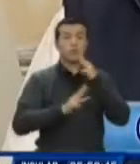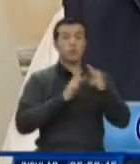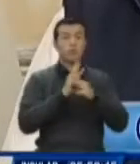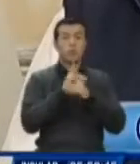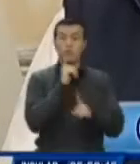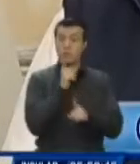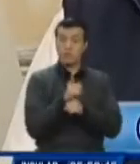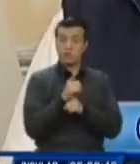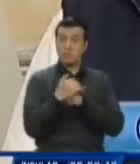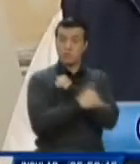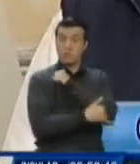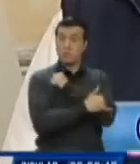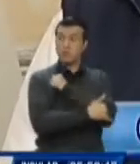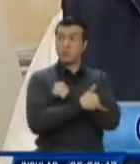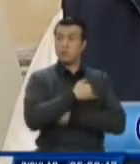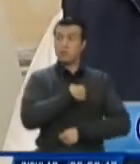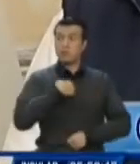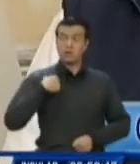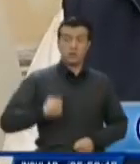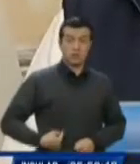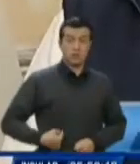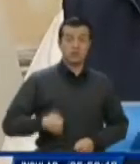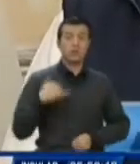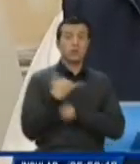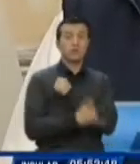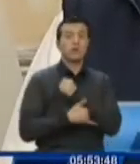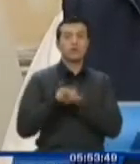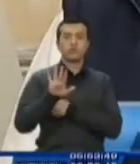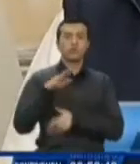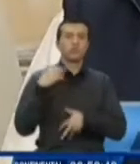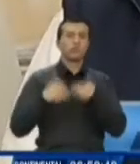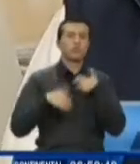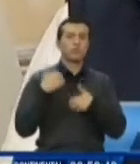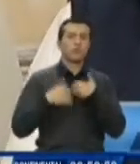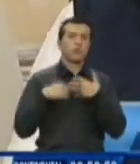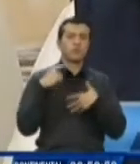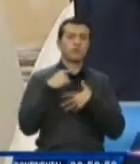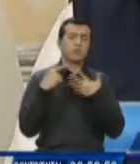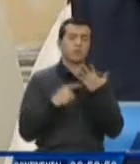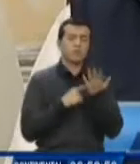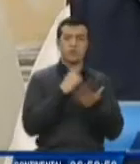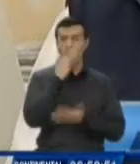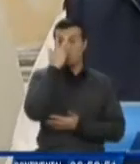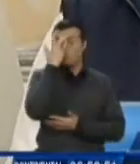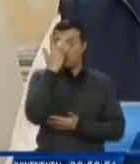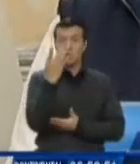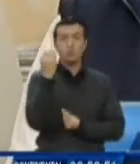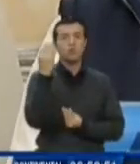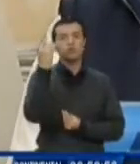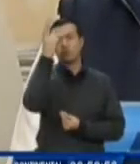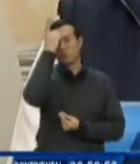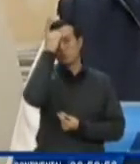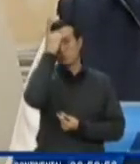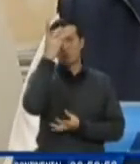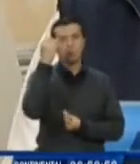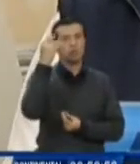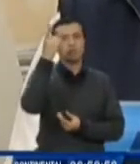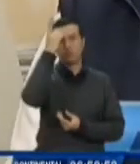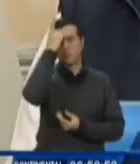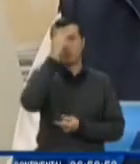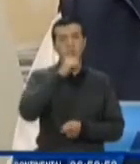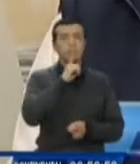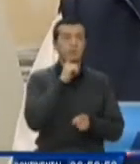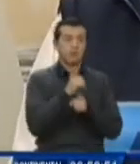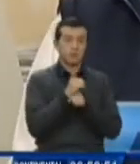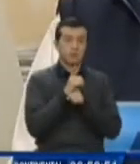es un país que actualmente está teniendo muchos problemas, sobre todo por el excesivo endeudamiento, un endeudamiento que